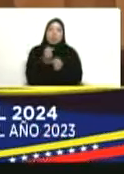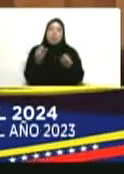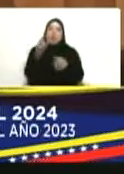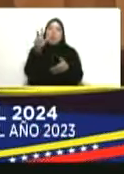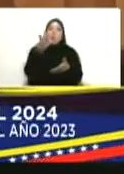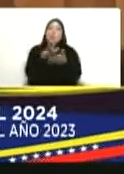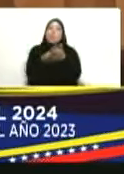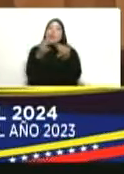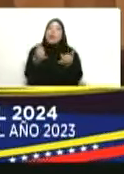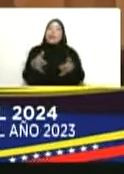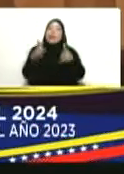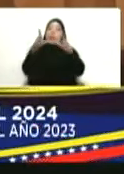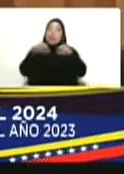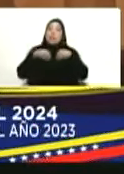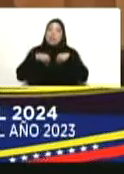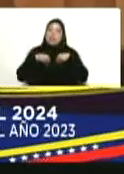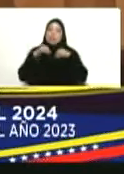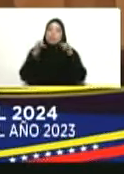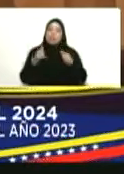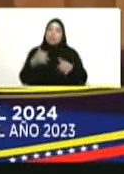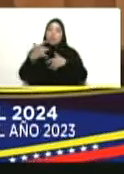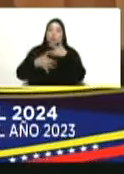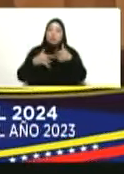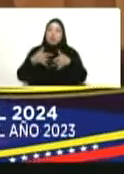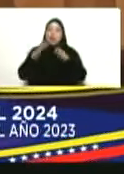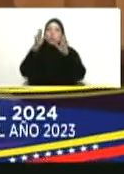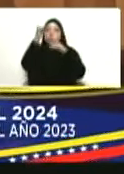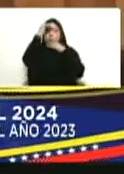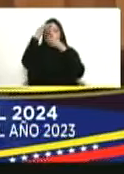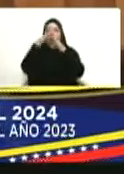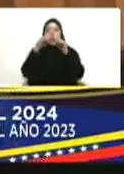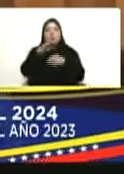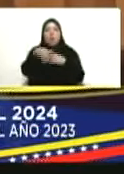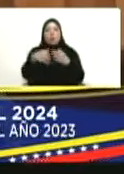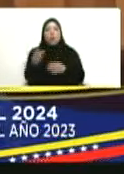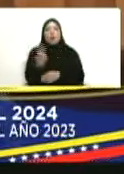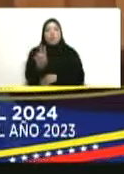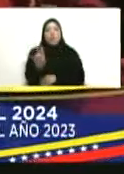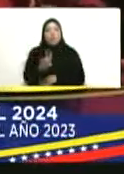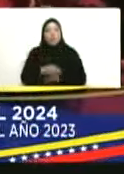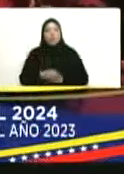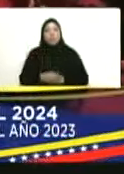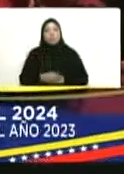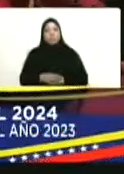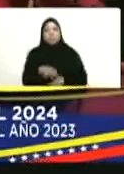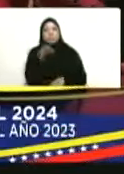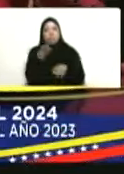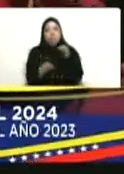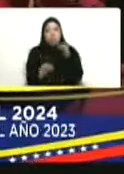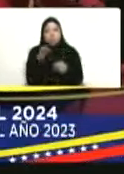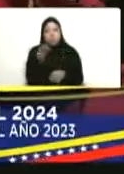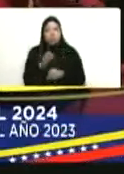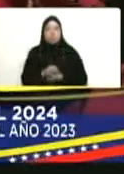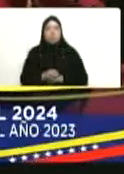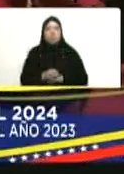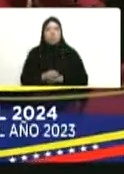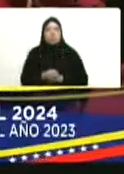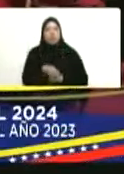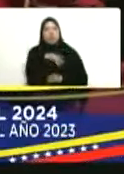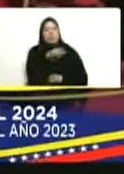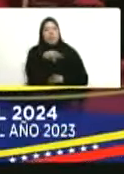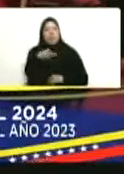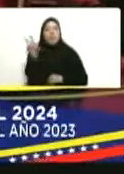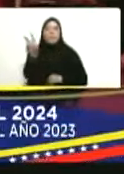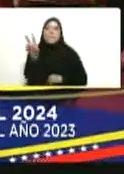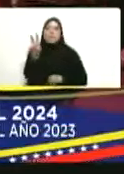Cúmplase y acátase, que se acate en todo el territorio nacional. Justicia, para que haya paz tiene que